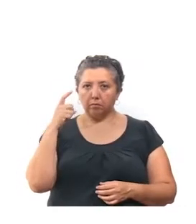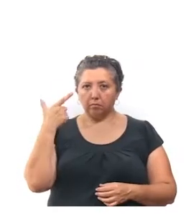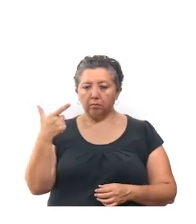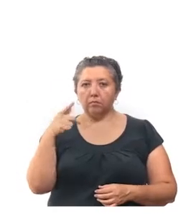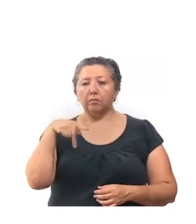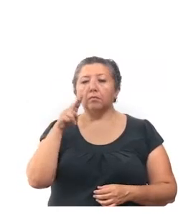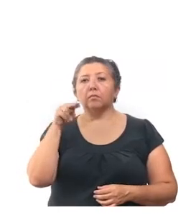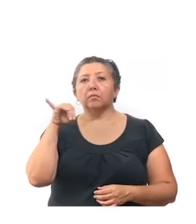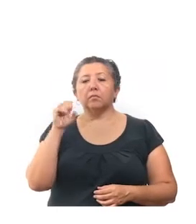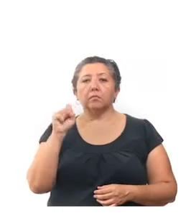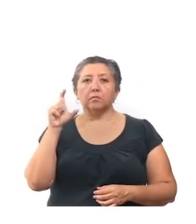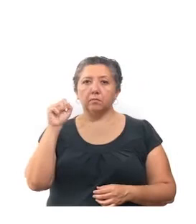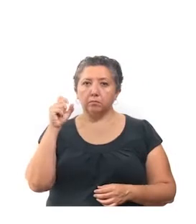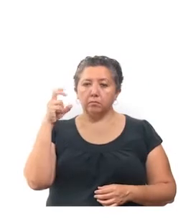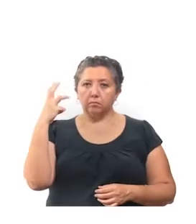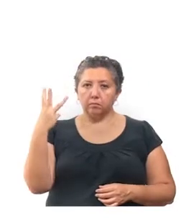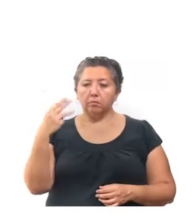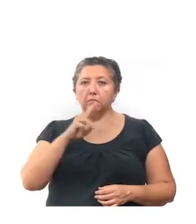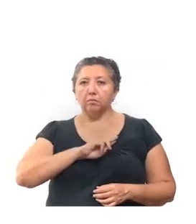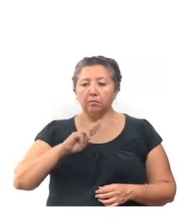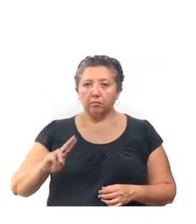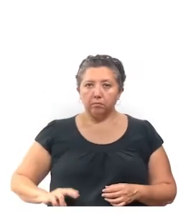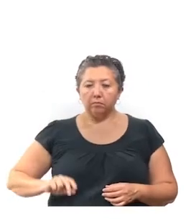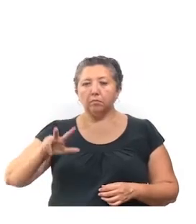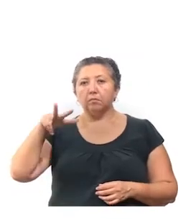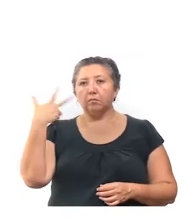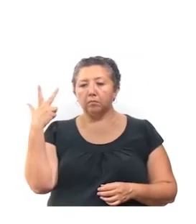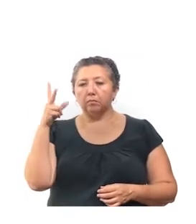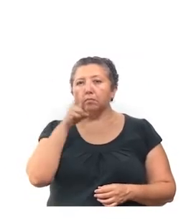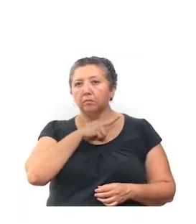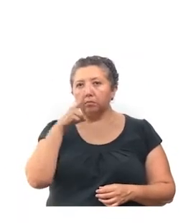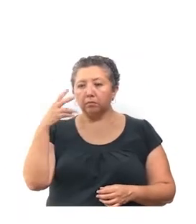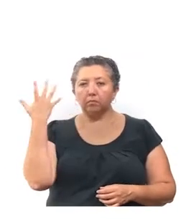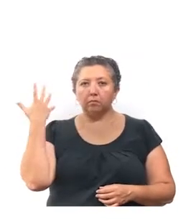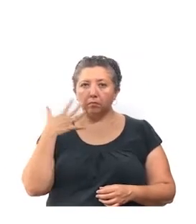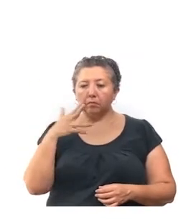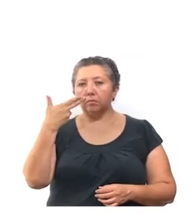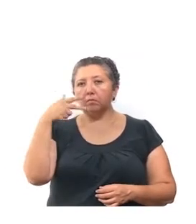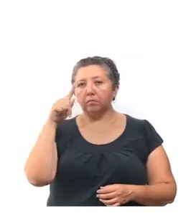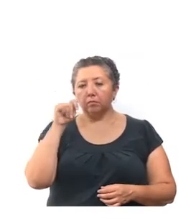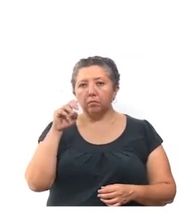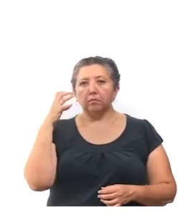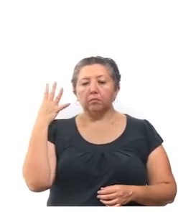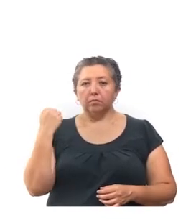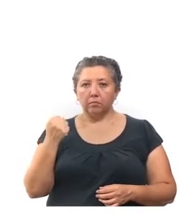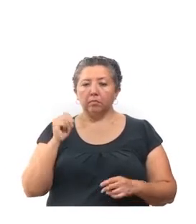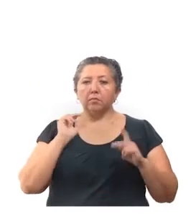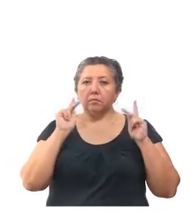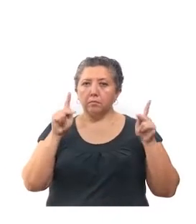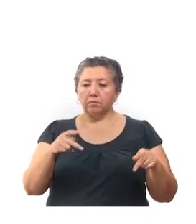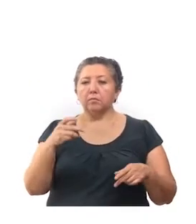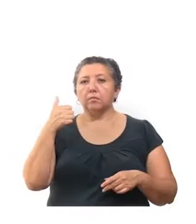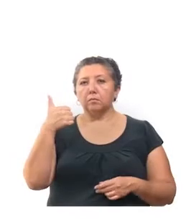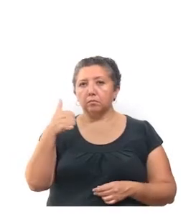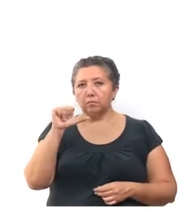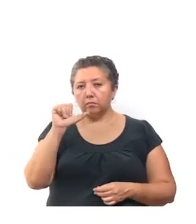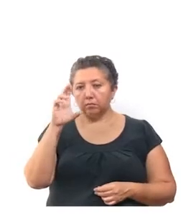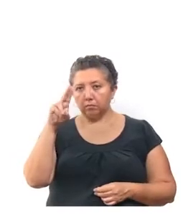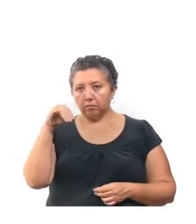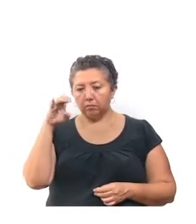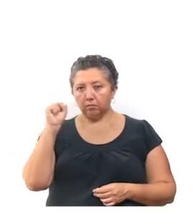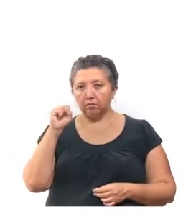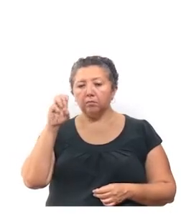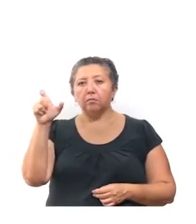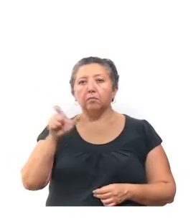en Canacín, 23 en Humán, 13 en Valladolid, 10 en Junucmá, 9 en Progreso, 6 en Acanqué,